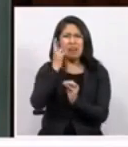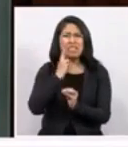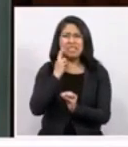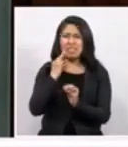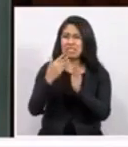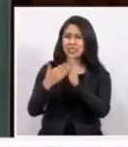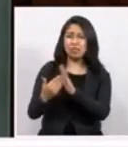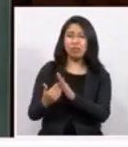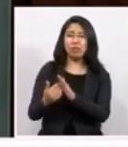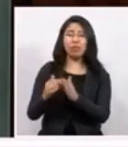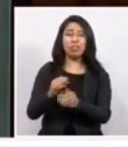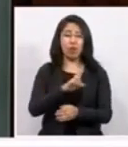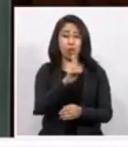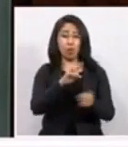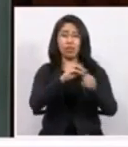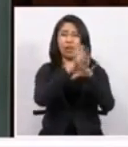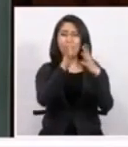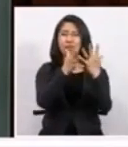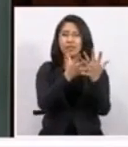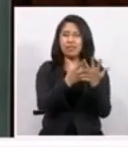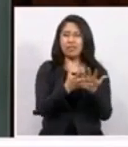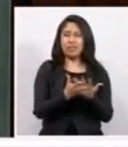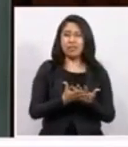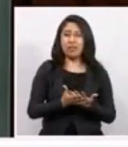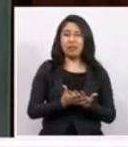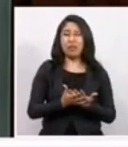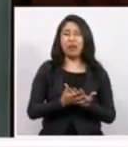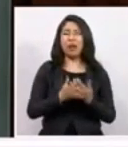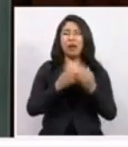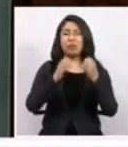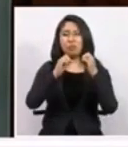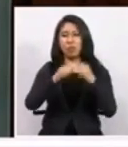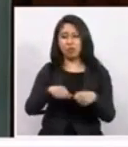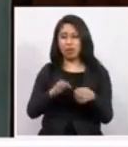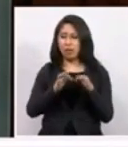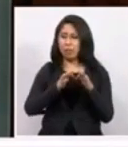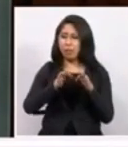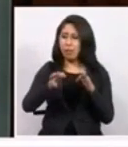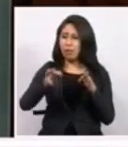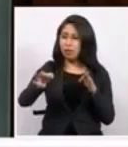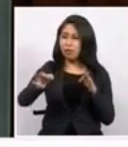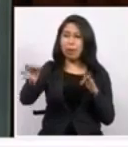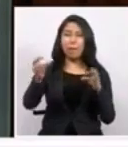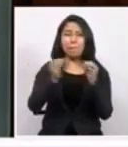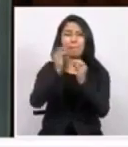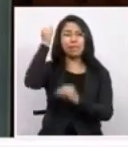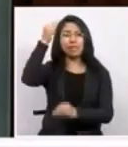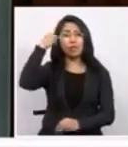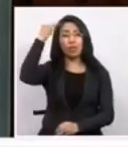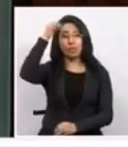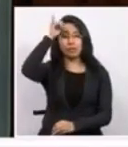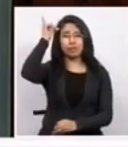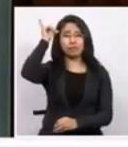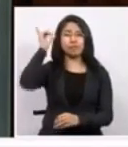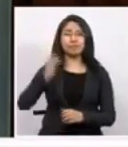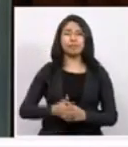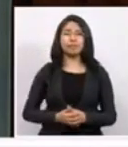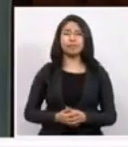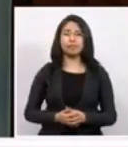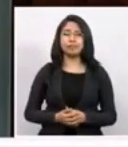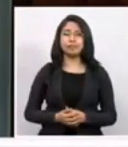y se usó la pandemia para prorrogar a un gobierno ilegal e ilegítimo.